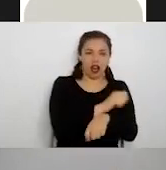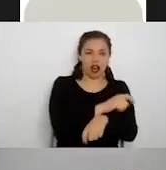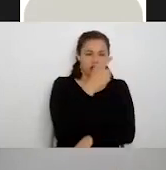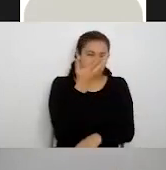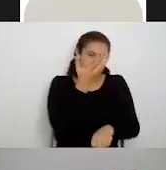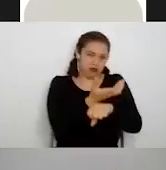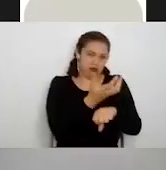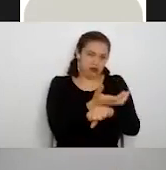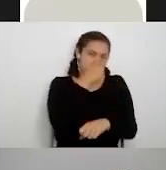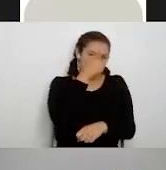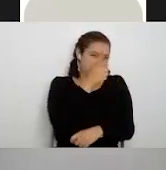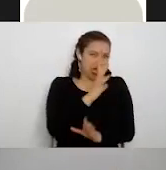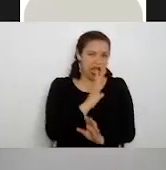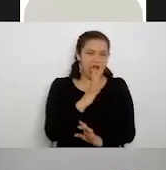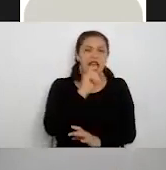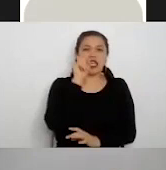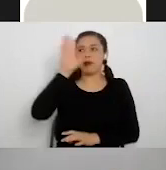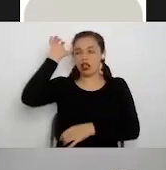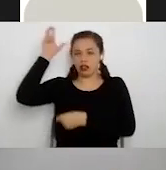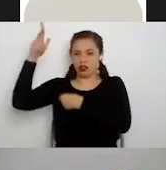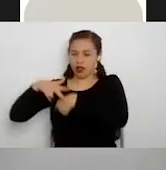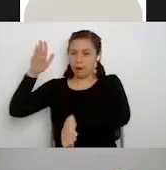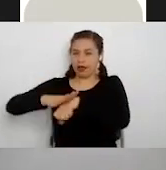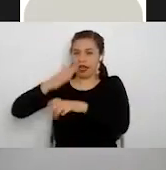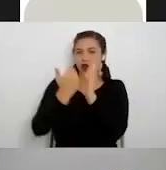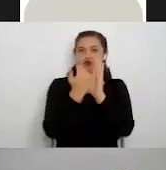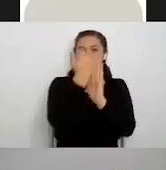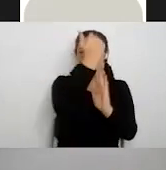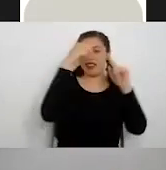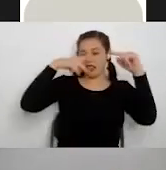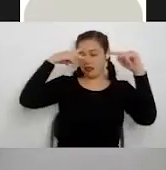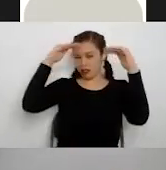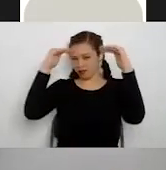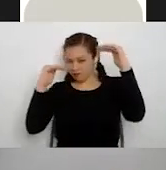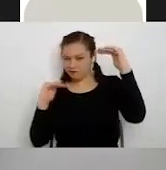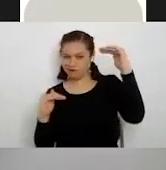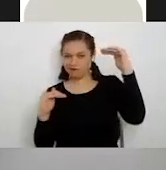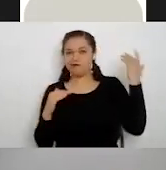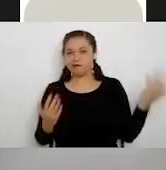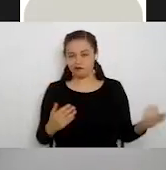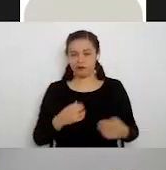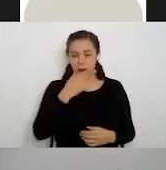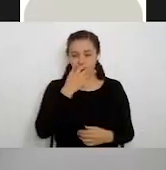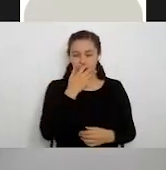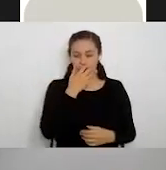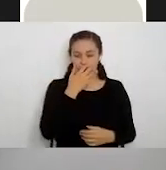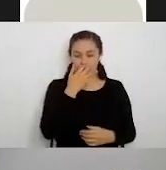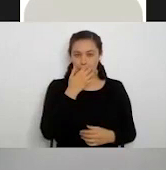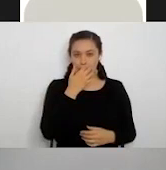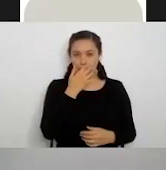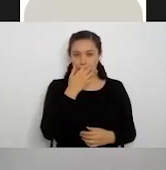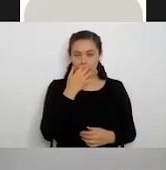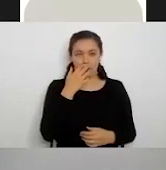Unidos y en europeos es más alta que en México. Digo todo esto porque las tasas altas pues